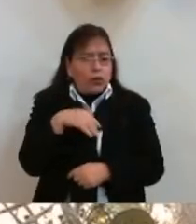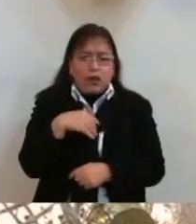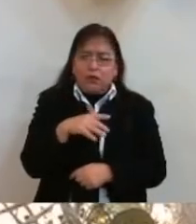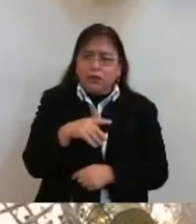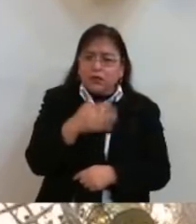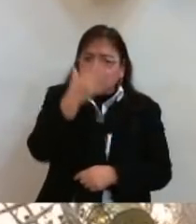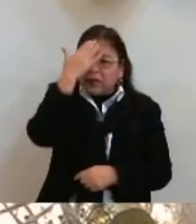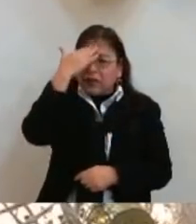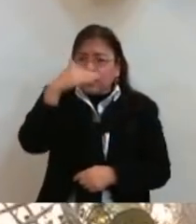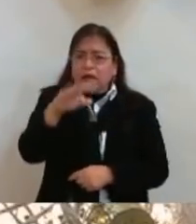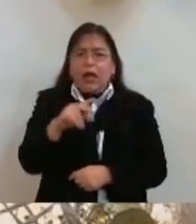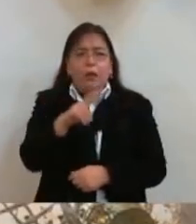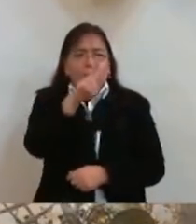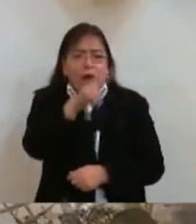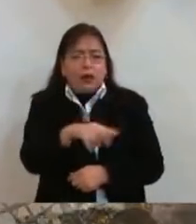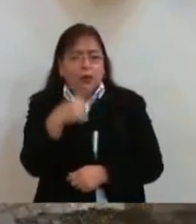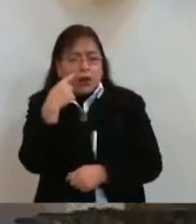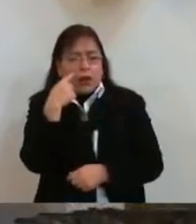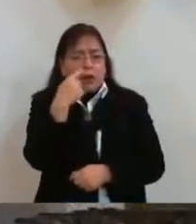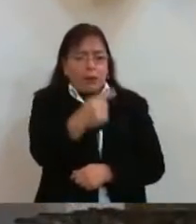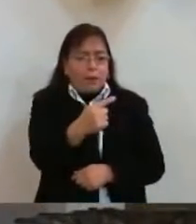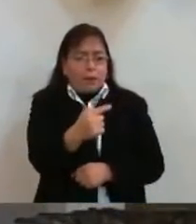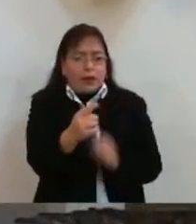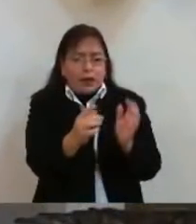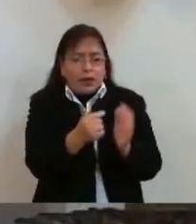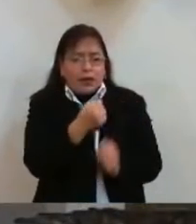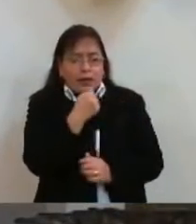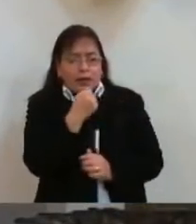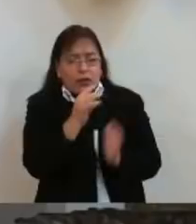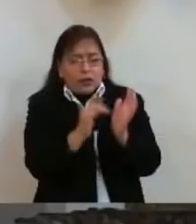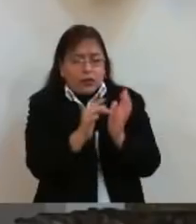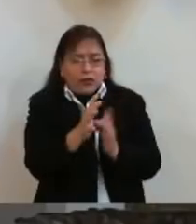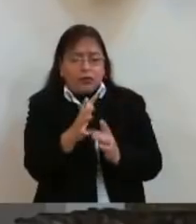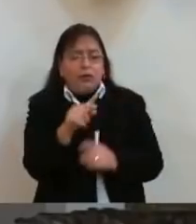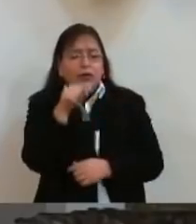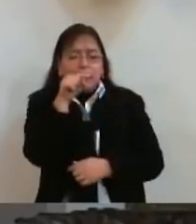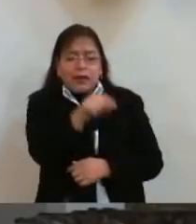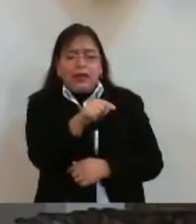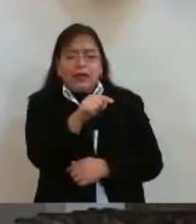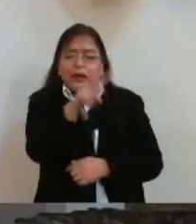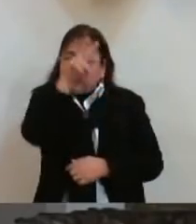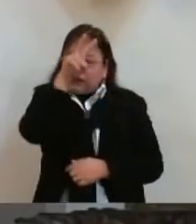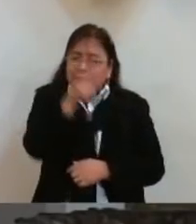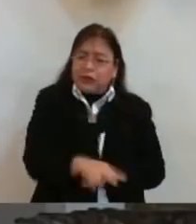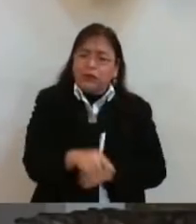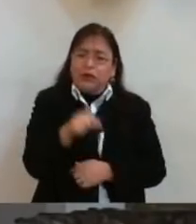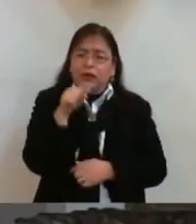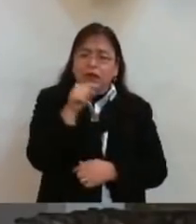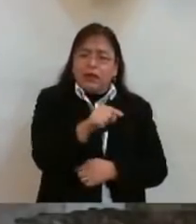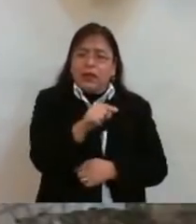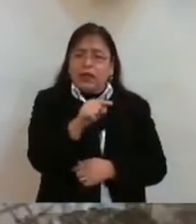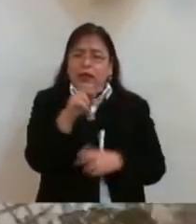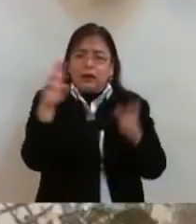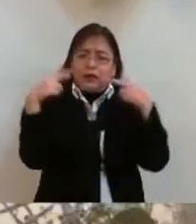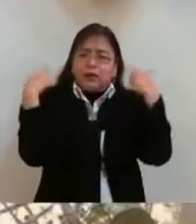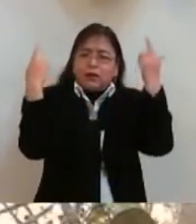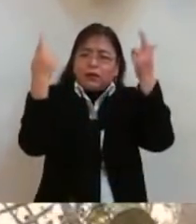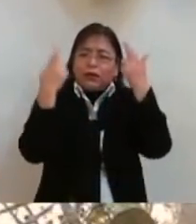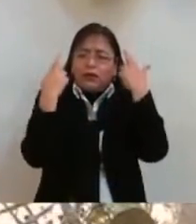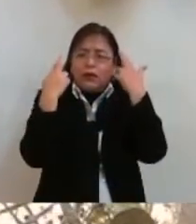Intuyeron al ver a ese pequeño que era el rey de Israel.